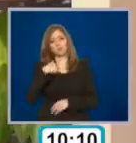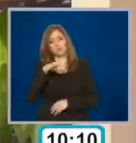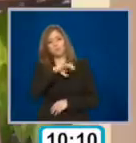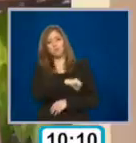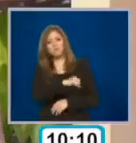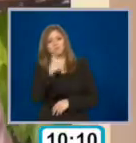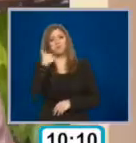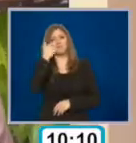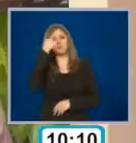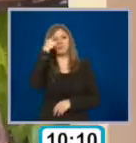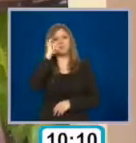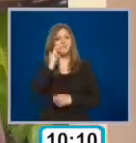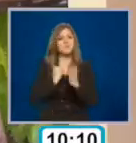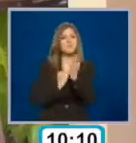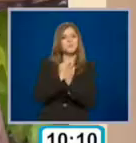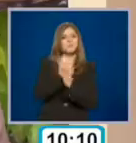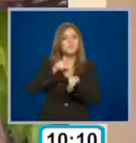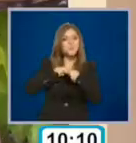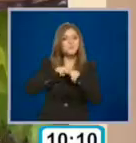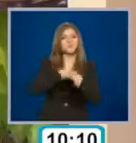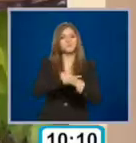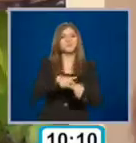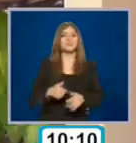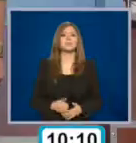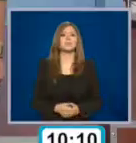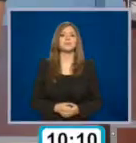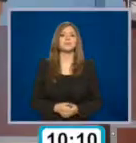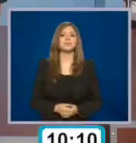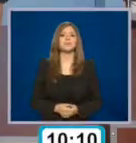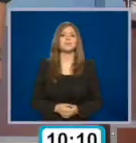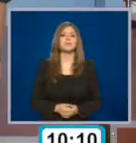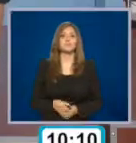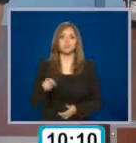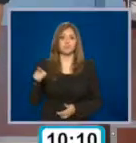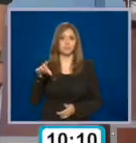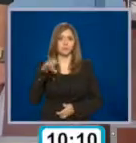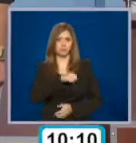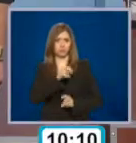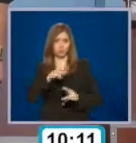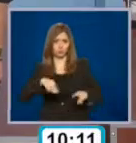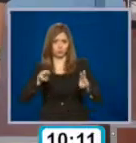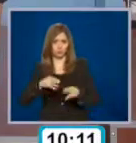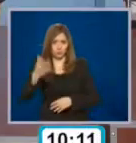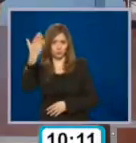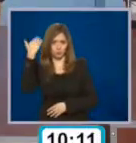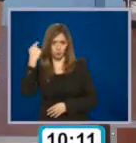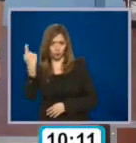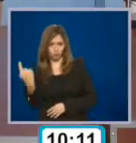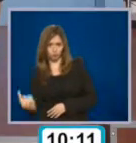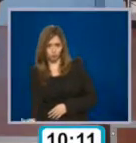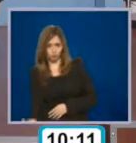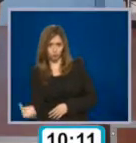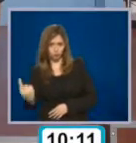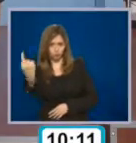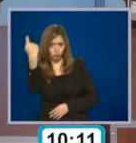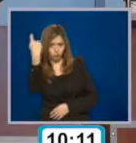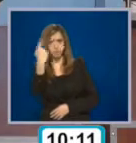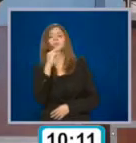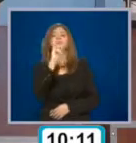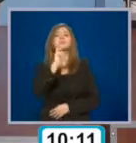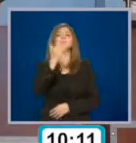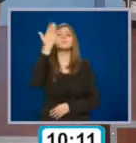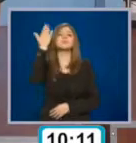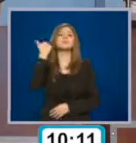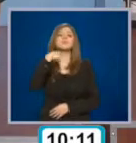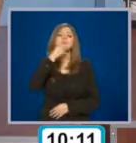a tomar ese camino y acá estamos, hoy día en Pero, México. oye, esa pasión la sentías desde que tenías uso de razón, platicábamos, ¿no? Sí, totalmente. Desde